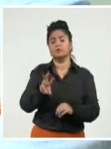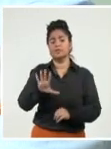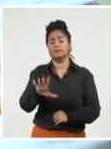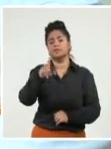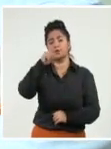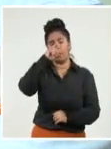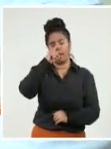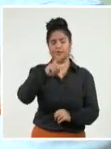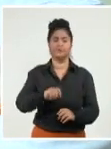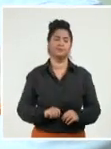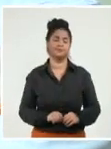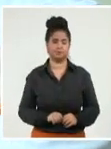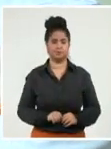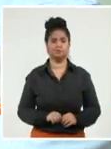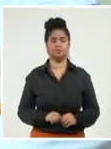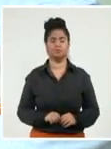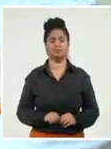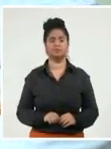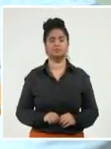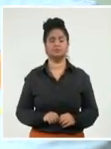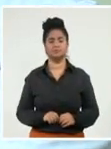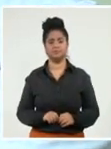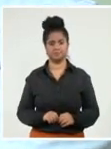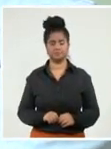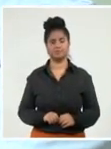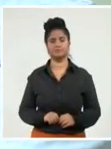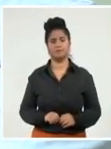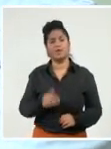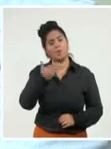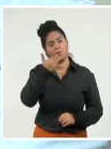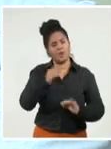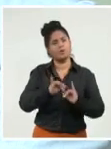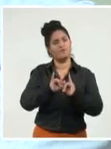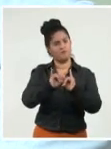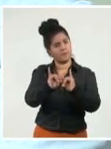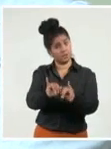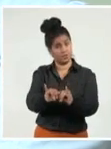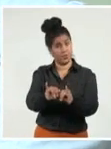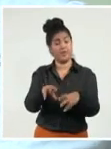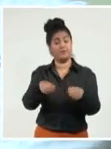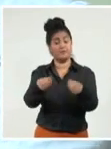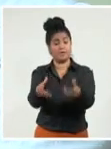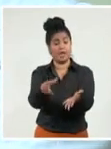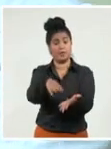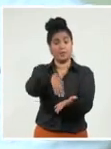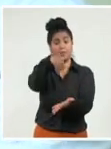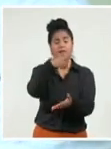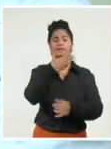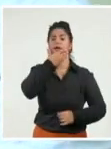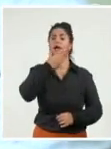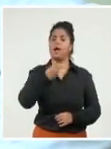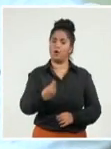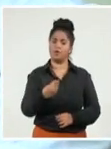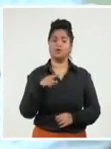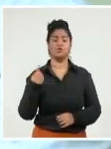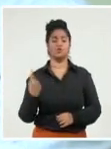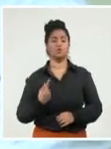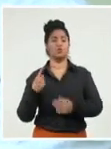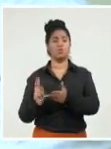ocupación diferente desde la organización y tiene que constituir una prioridad. Bueno, ya nosotros de las 1.394 hemos logrado visitar en una